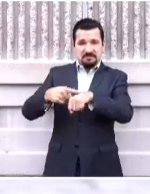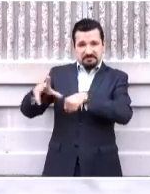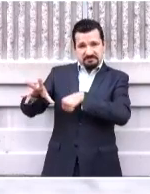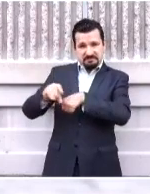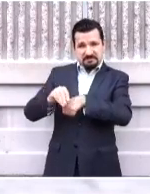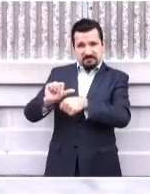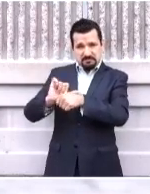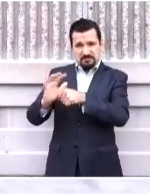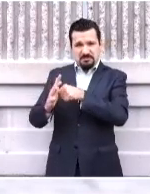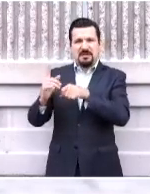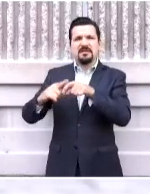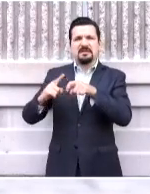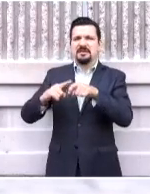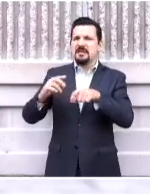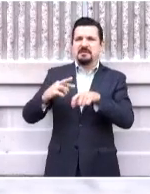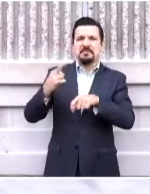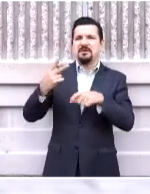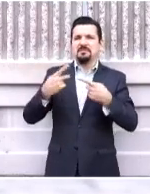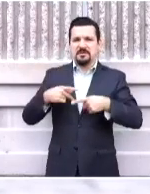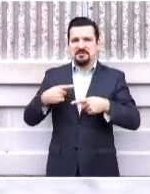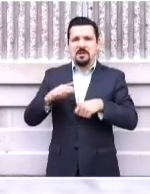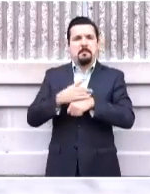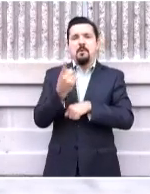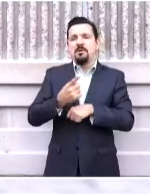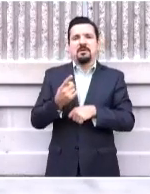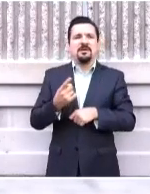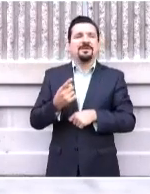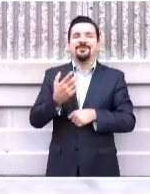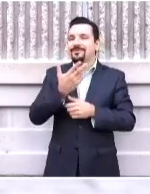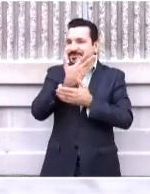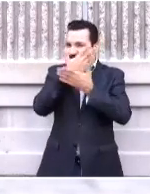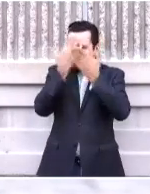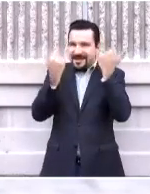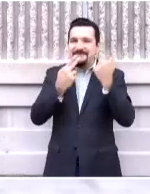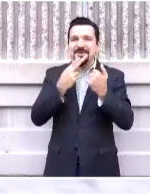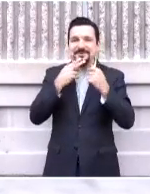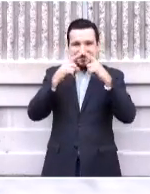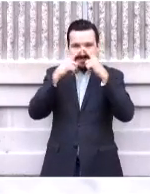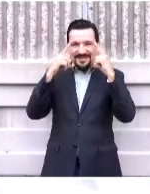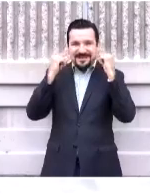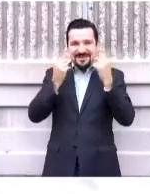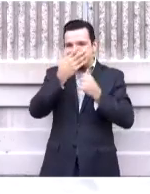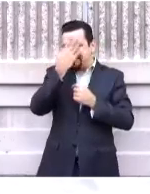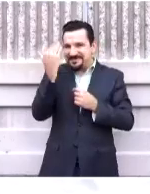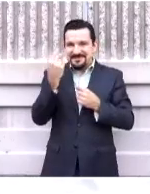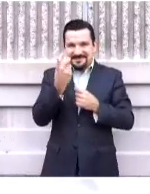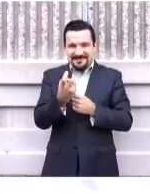por este tipo de desatenciones. Y dentro de